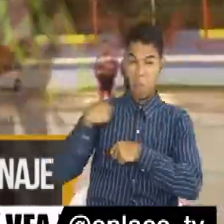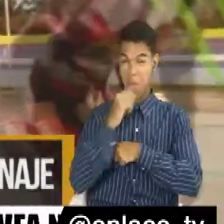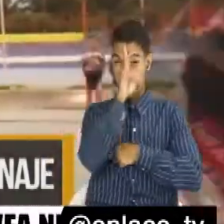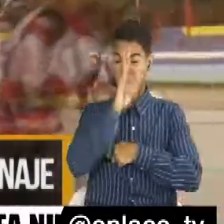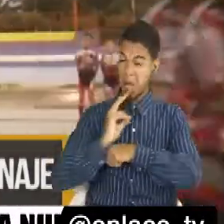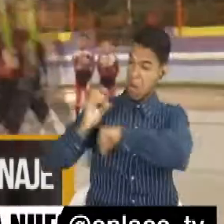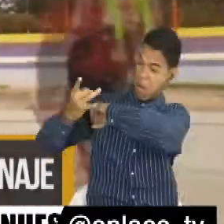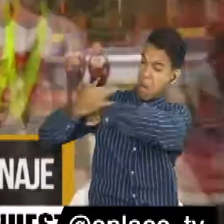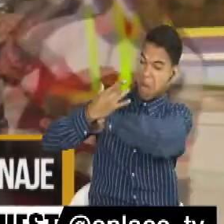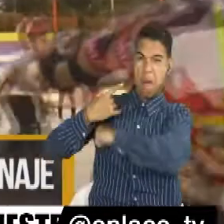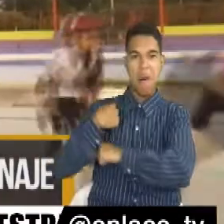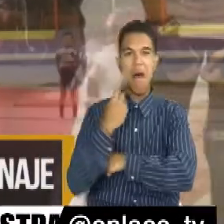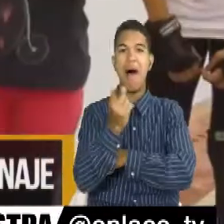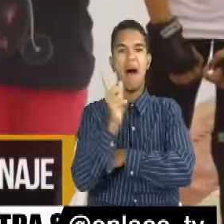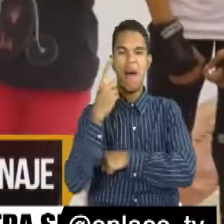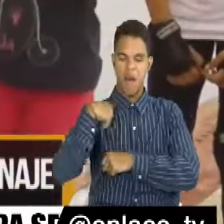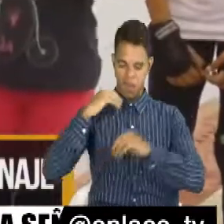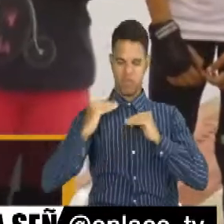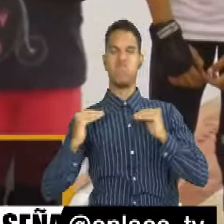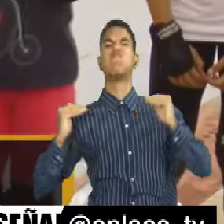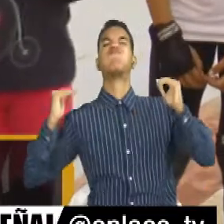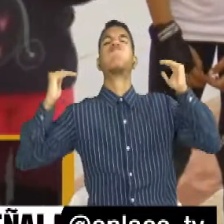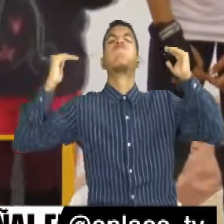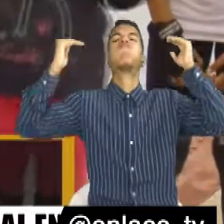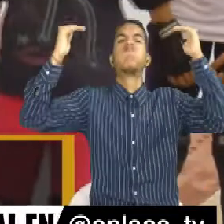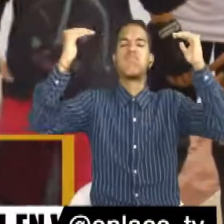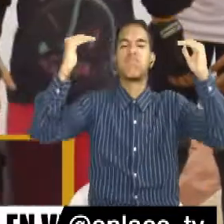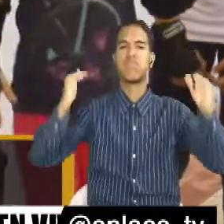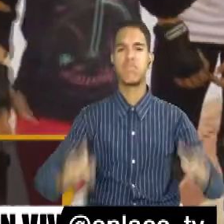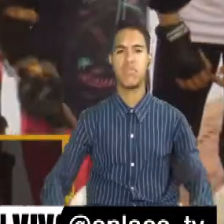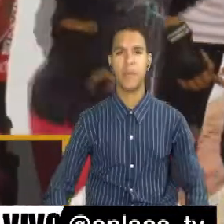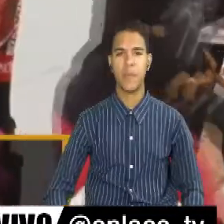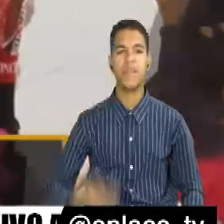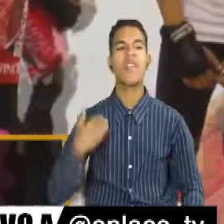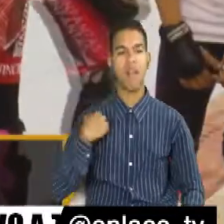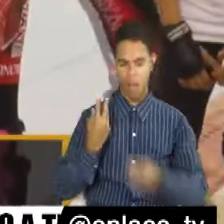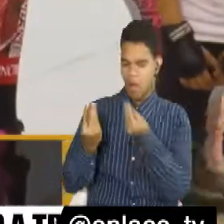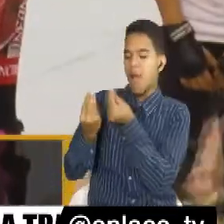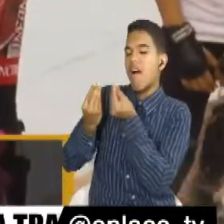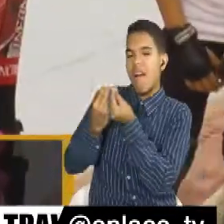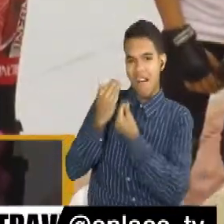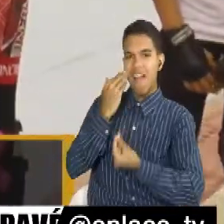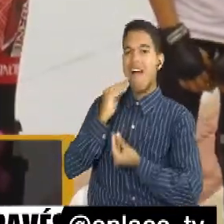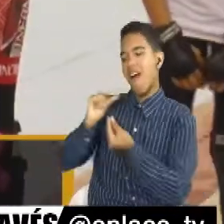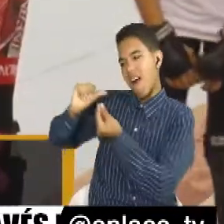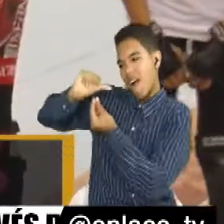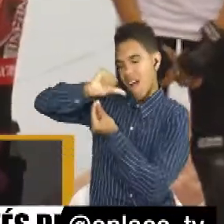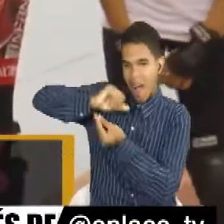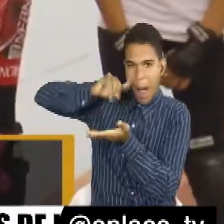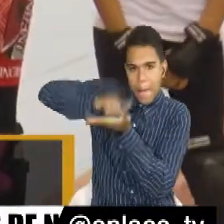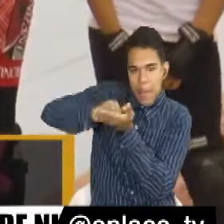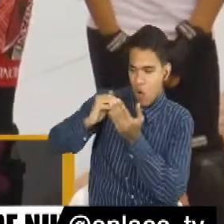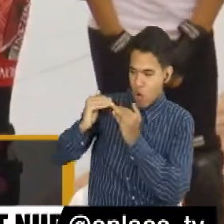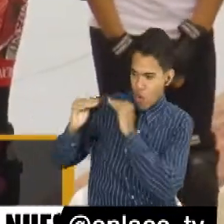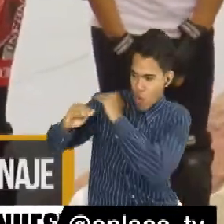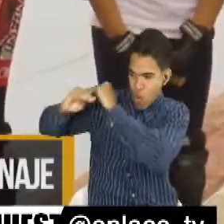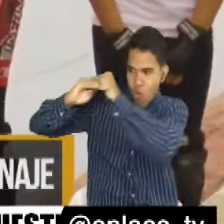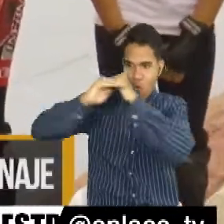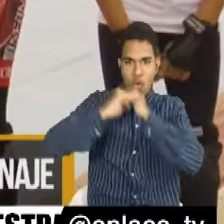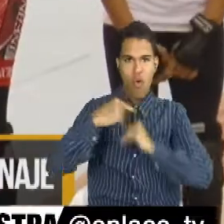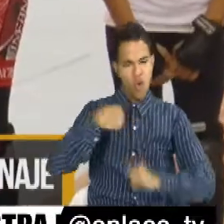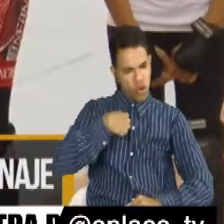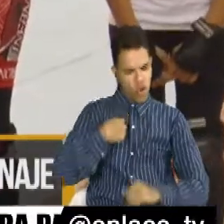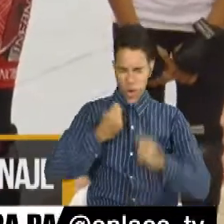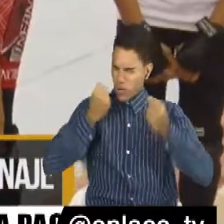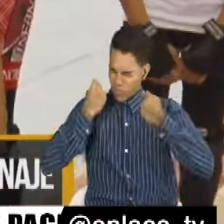nombre de Barranca Bermeja en alto. A mí me tocaron con varias niñas. Y esto, yo le di con todo mi esfuerzo,